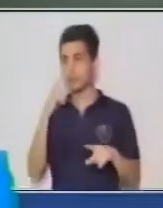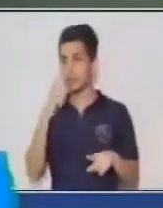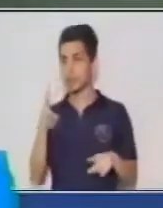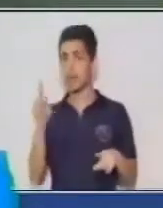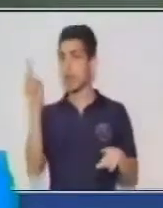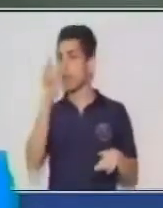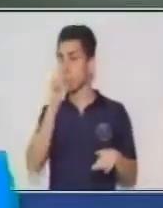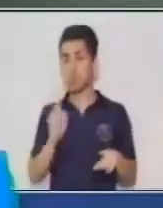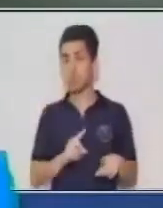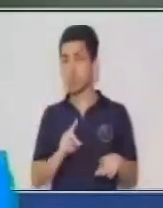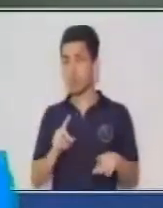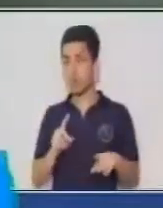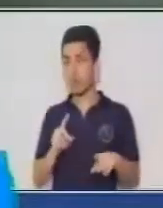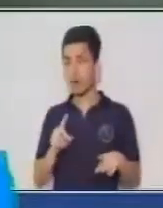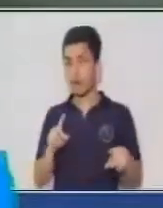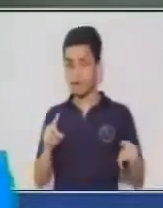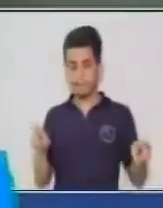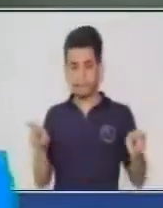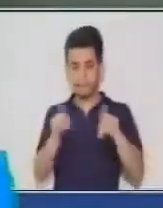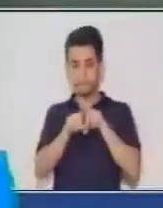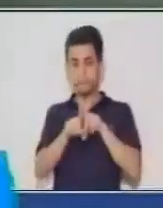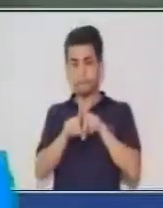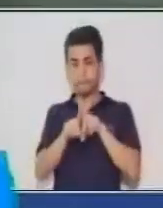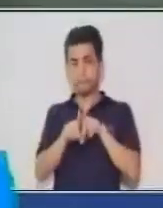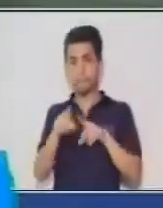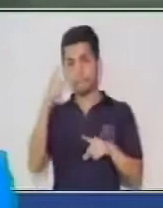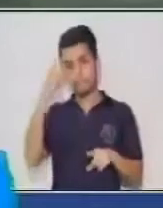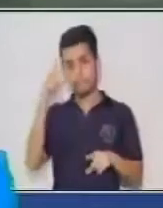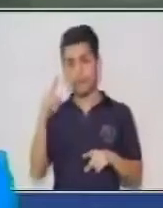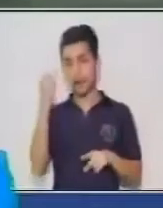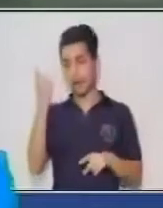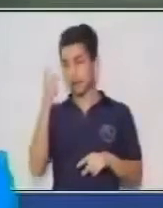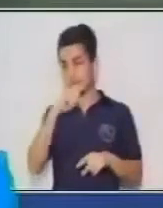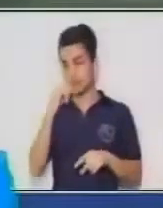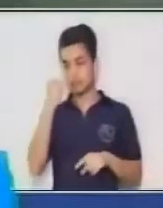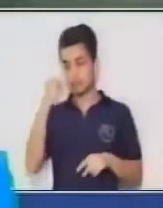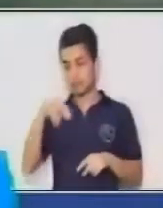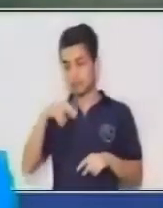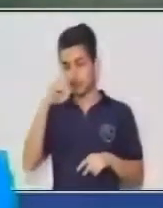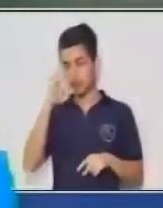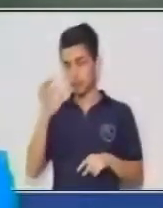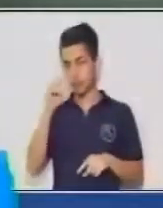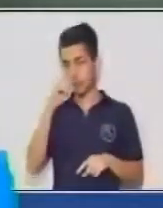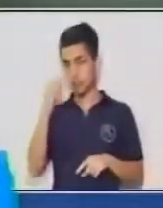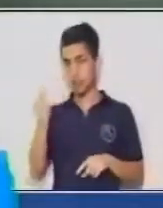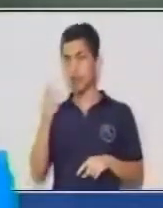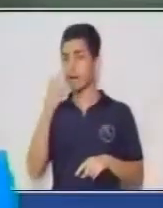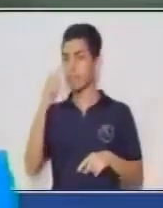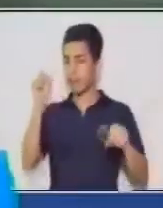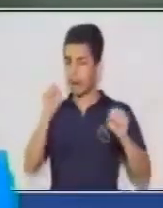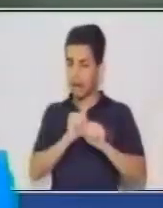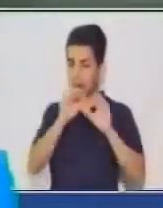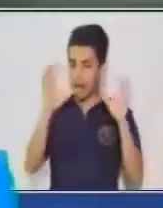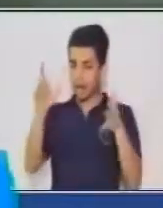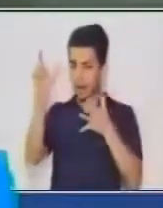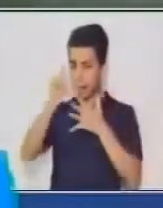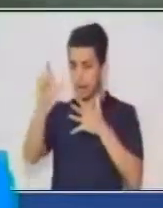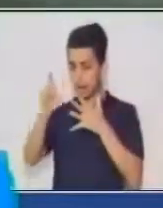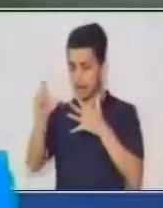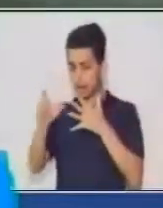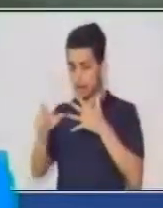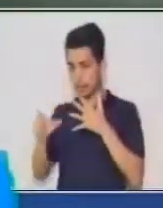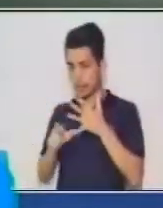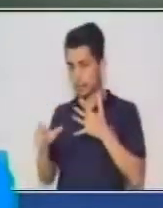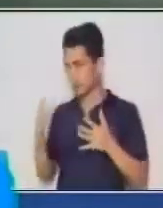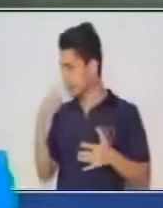pero nunca van a cortar a esa asíntota. Para dejar claras todas estas características,